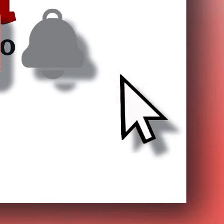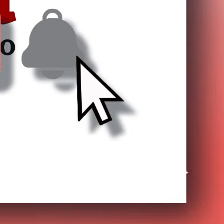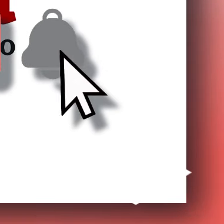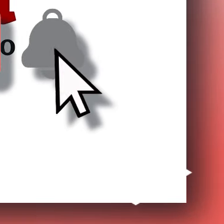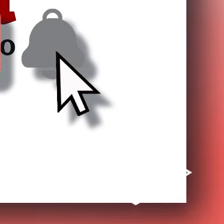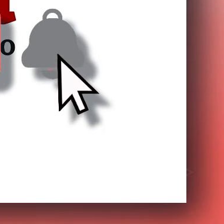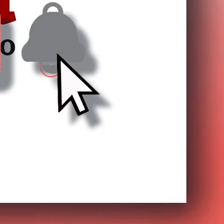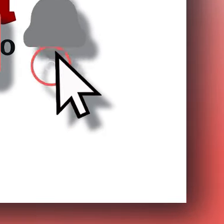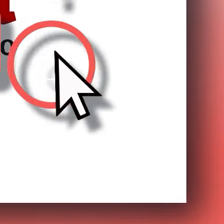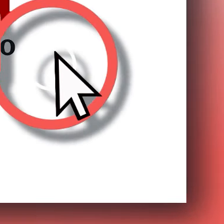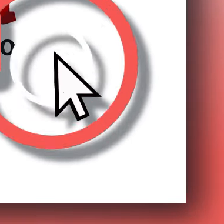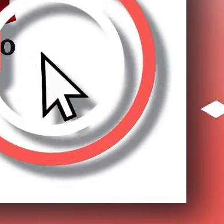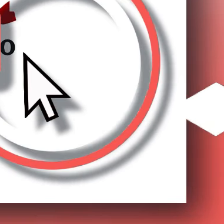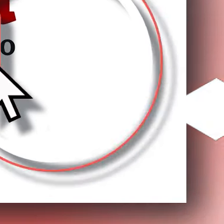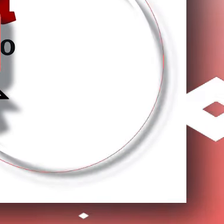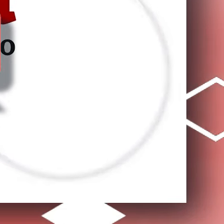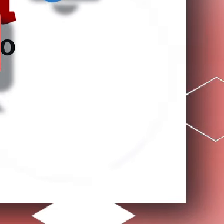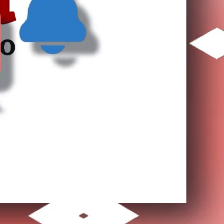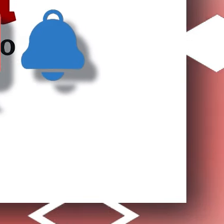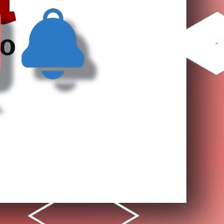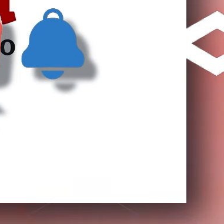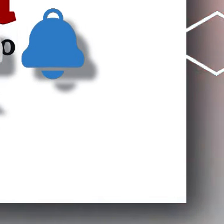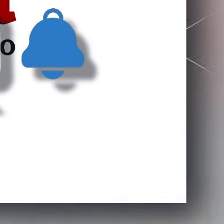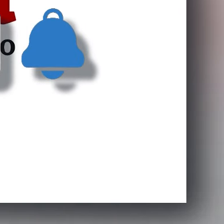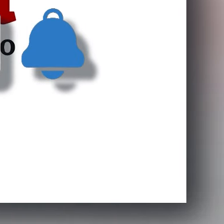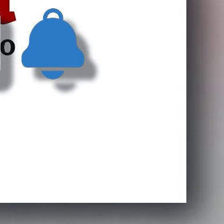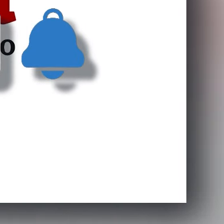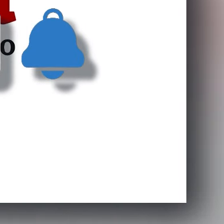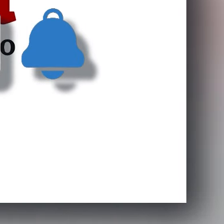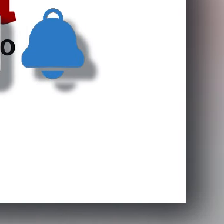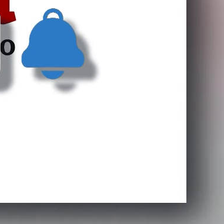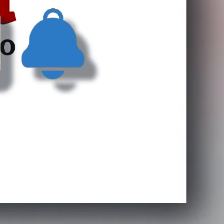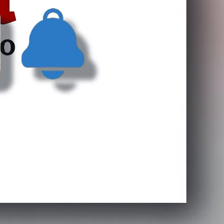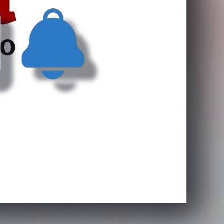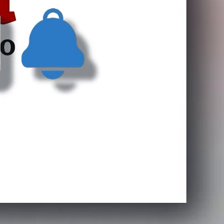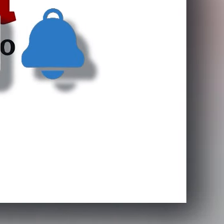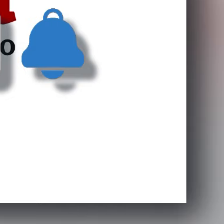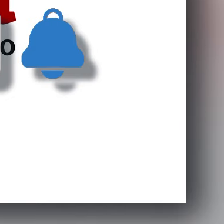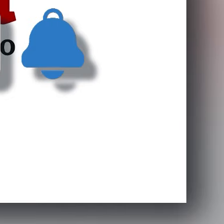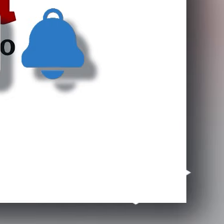gusta, suscríbete, activa la campanita y compártelo para que más gente lo vea.